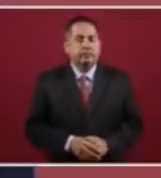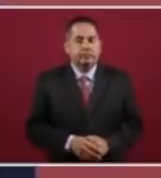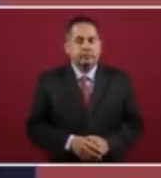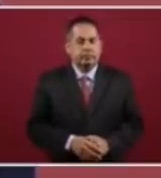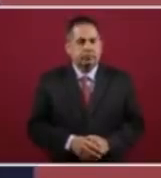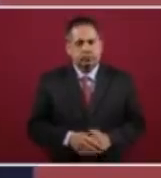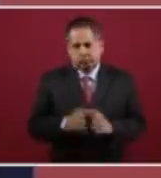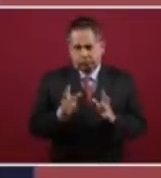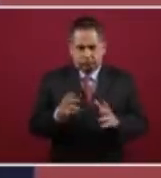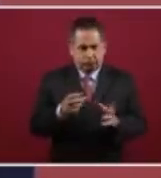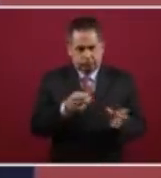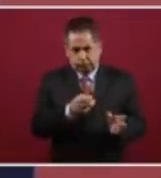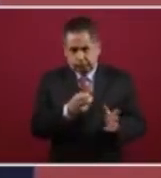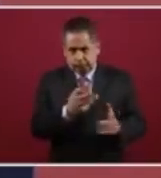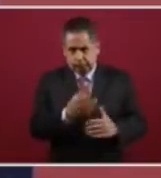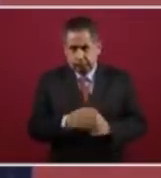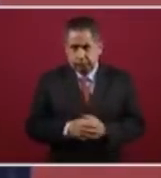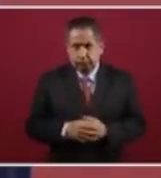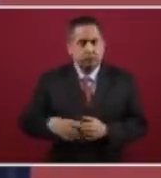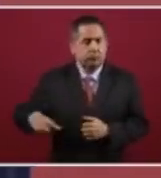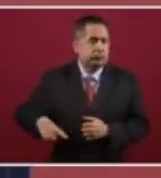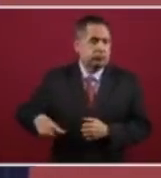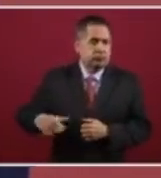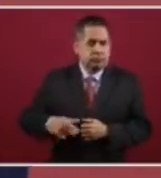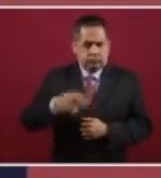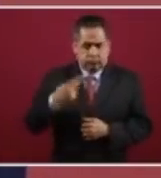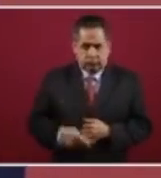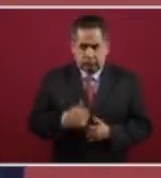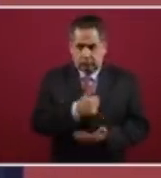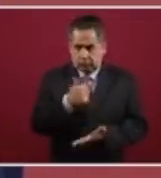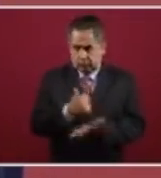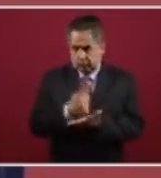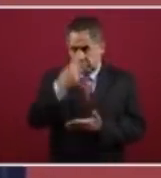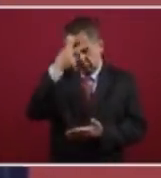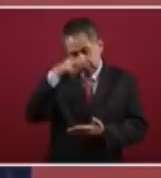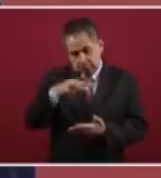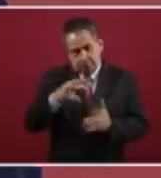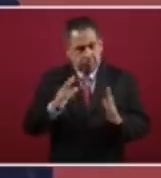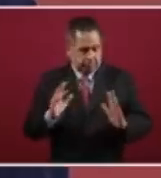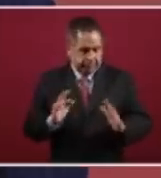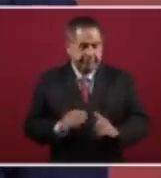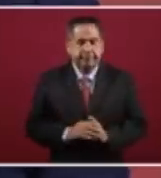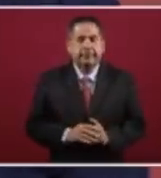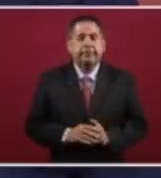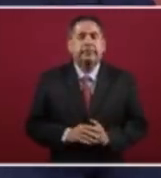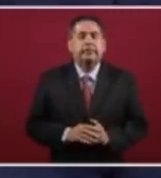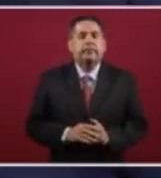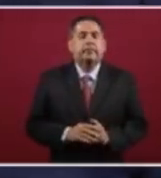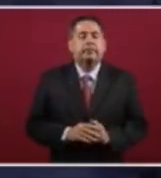maneja el gobierno de la ciudad y